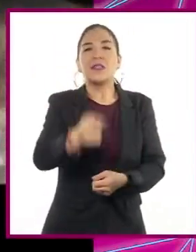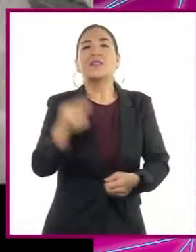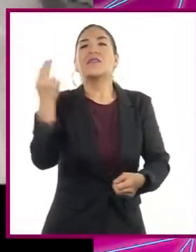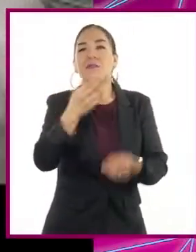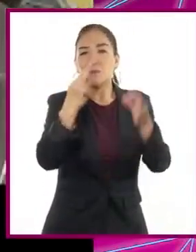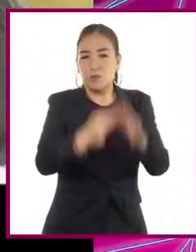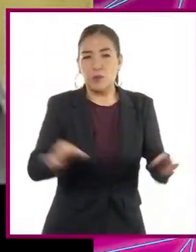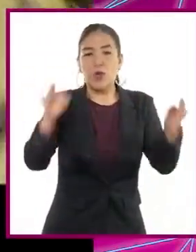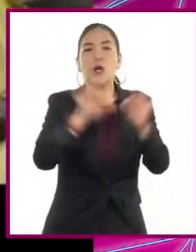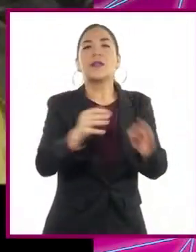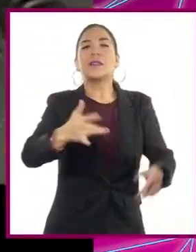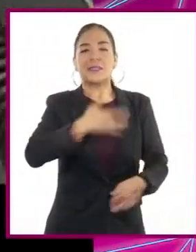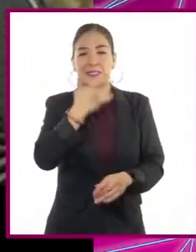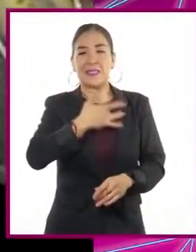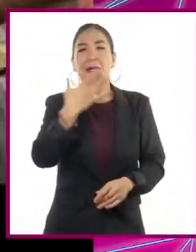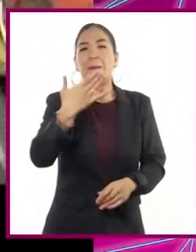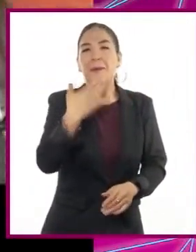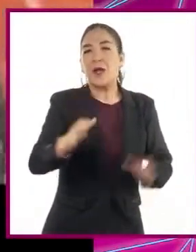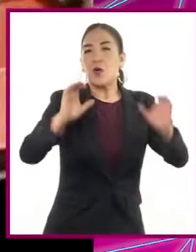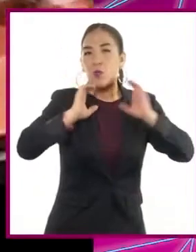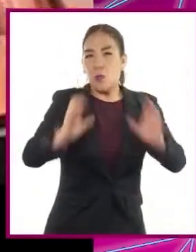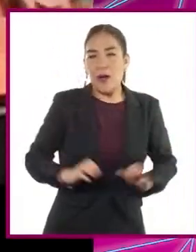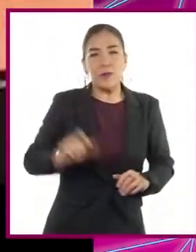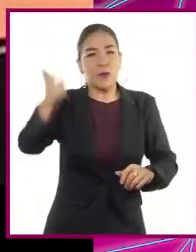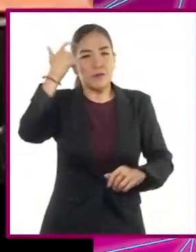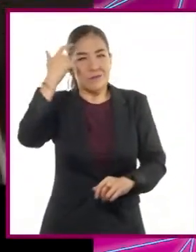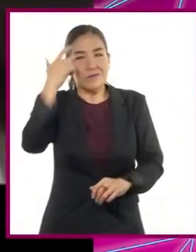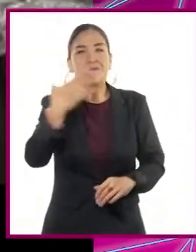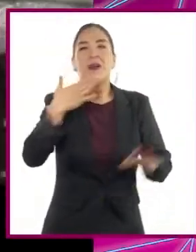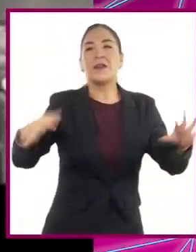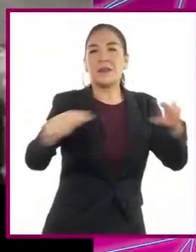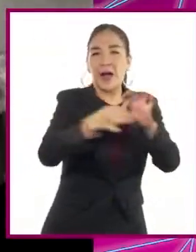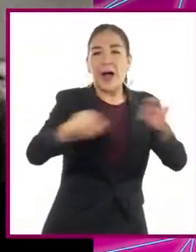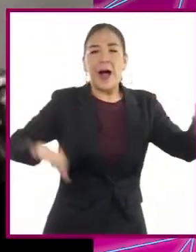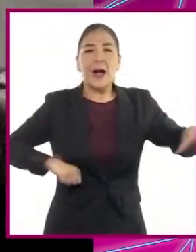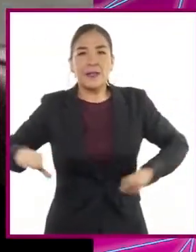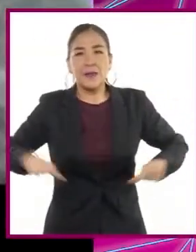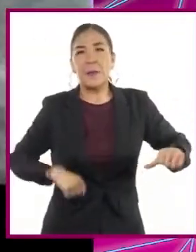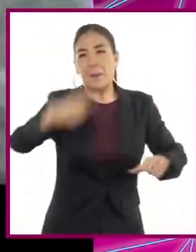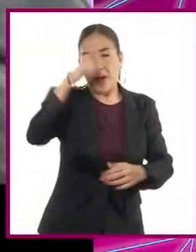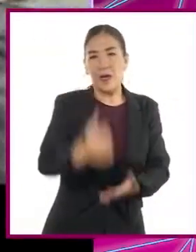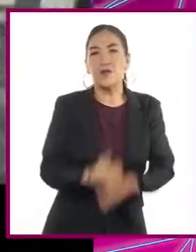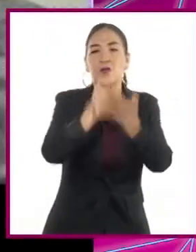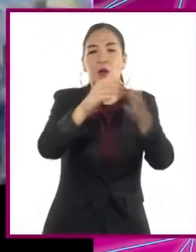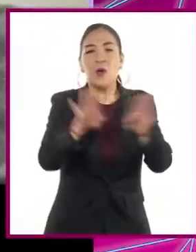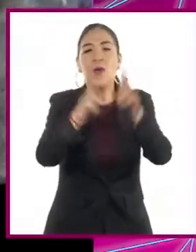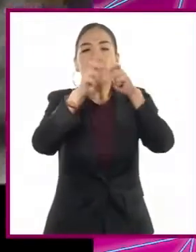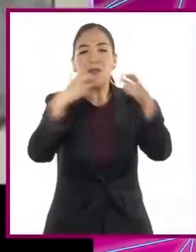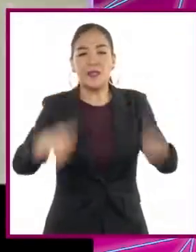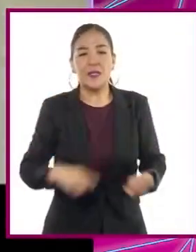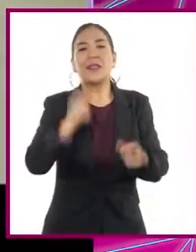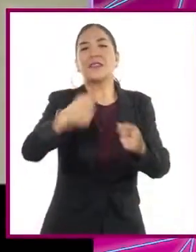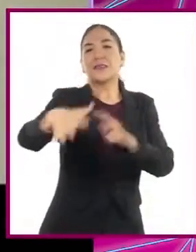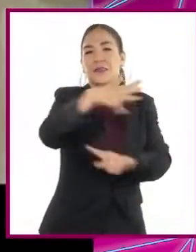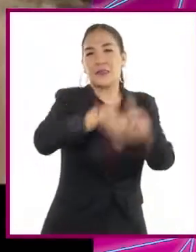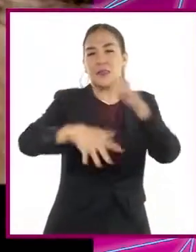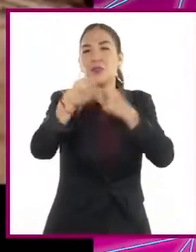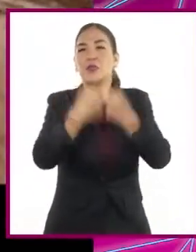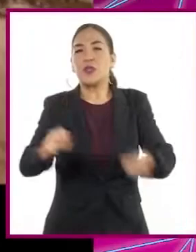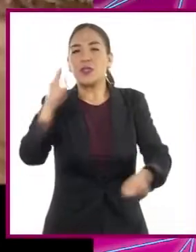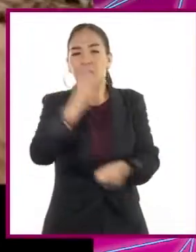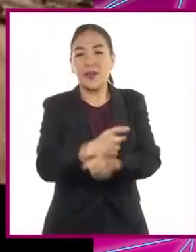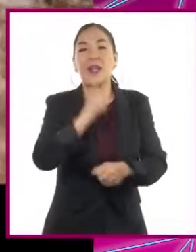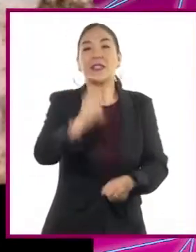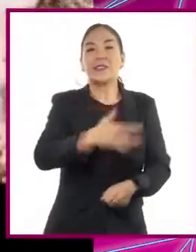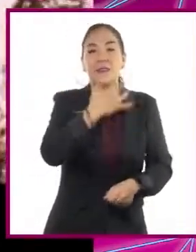importante sentirnos bien física y mentalmente al realizar actividades que ayuden a nuestro desarrollo como integrantes de una sociedad. La